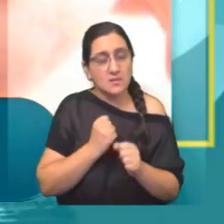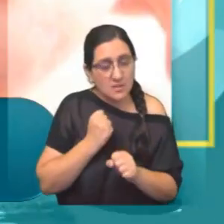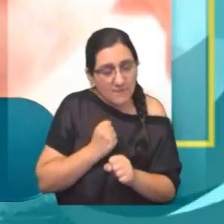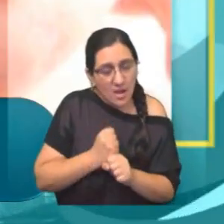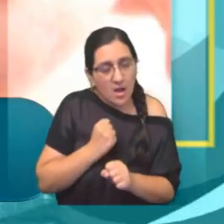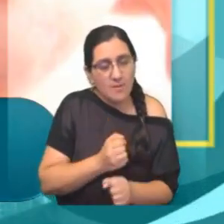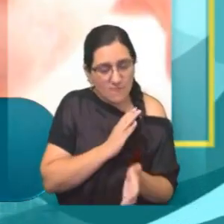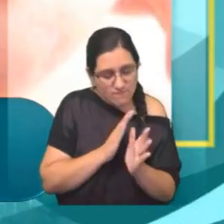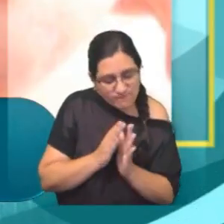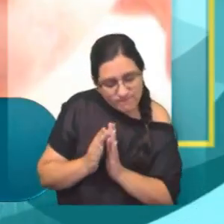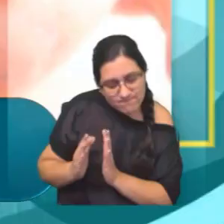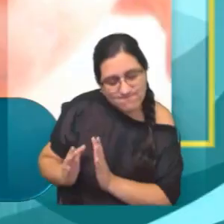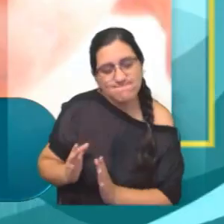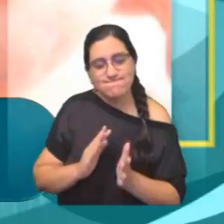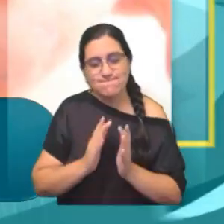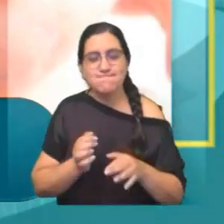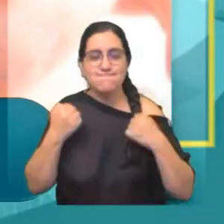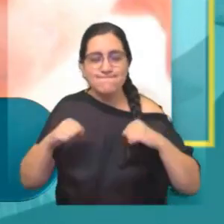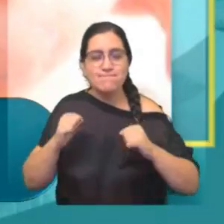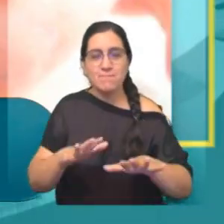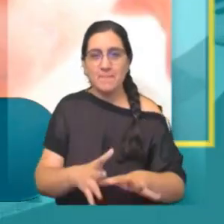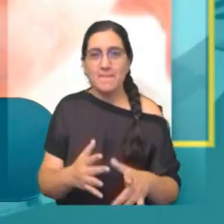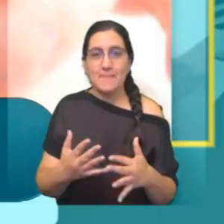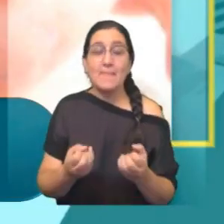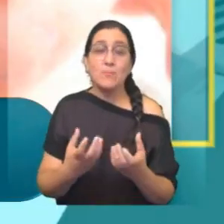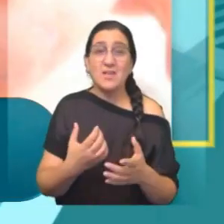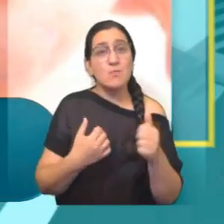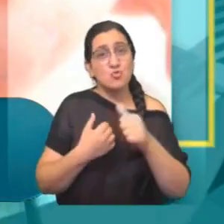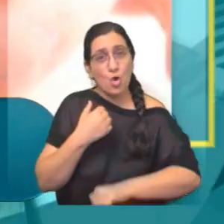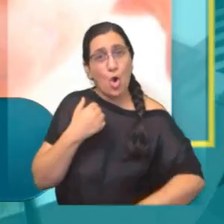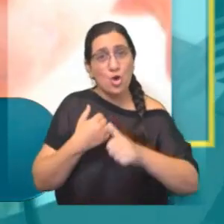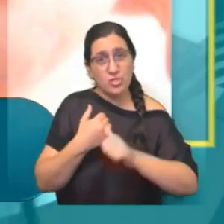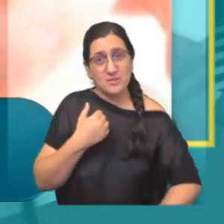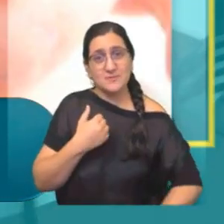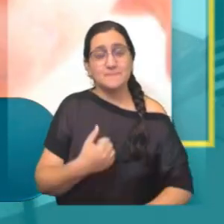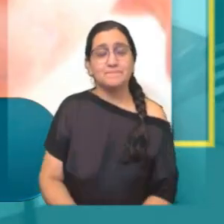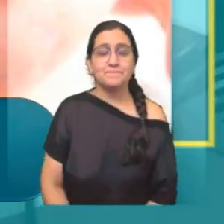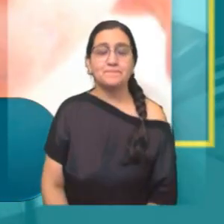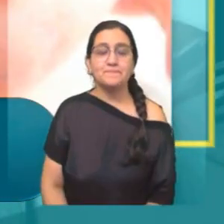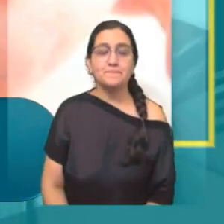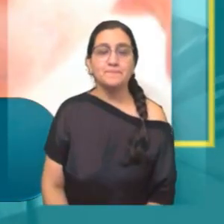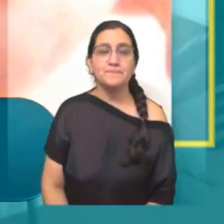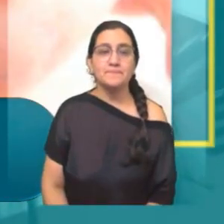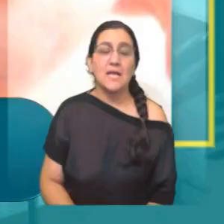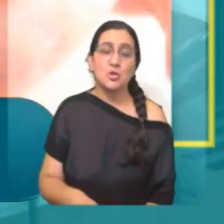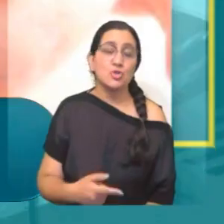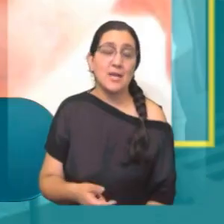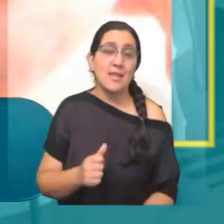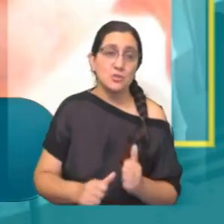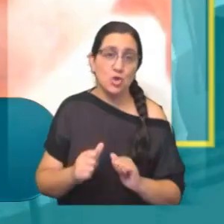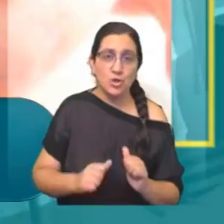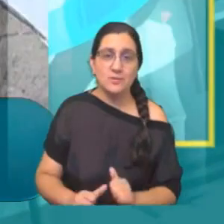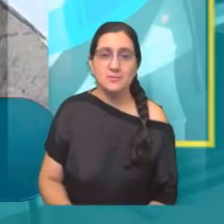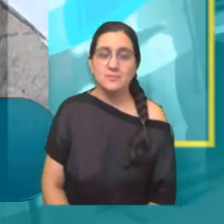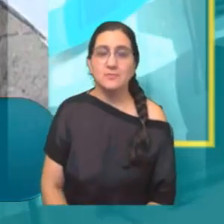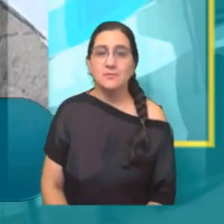movilidad por acciones de corte que han sucedido, muy comunes también. ¿Sí? Otro tipo de lesiones de la mano. Podemos seguir mirando